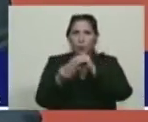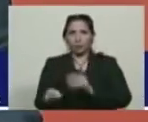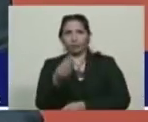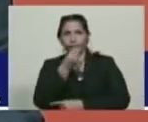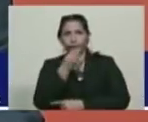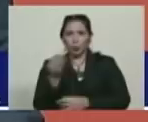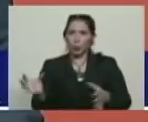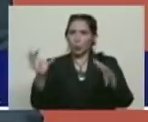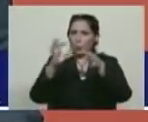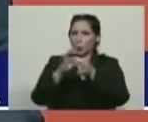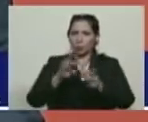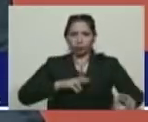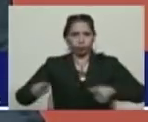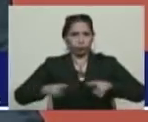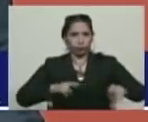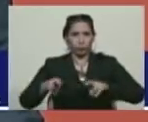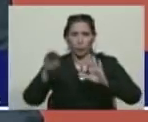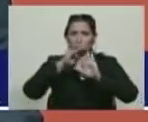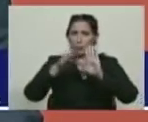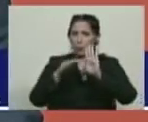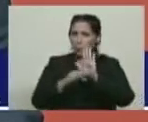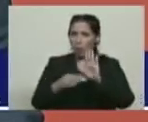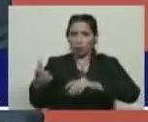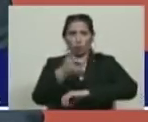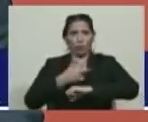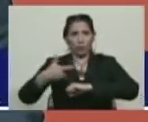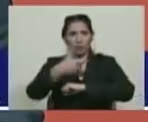coordinación estricta con las gobernaciones